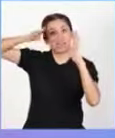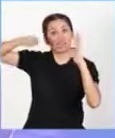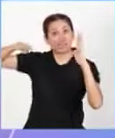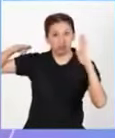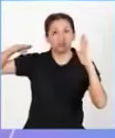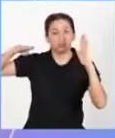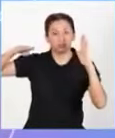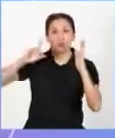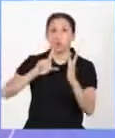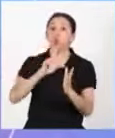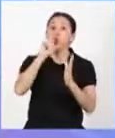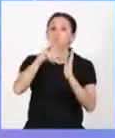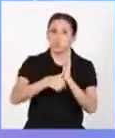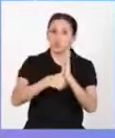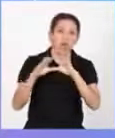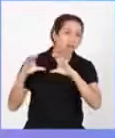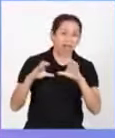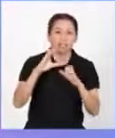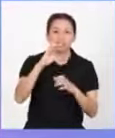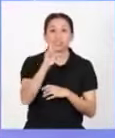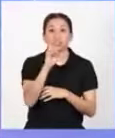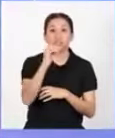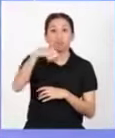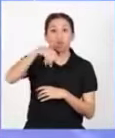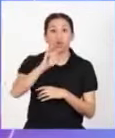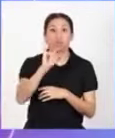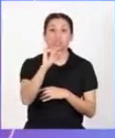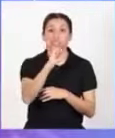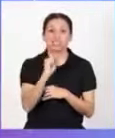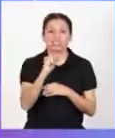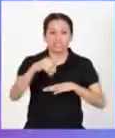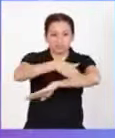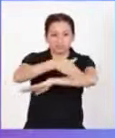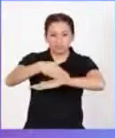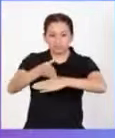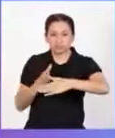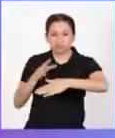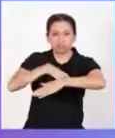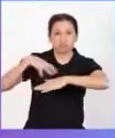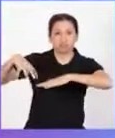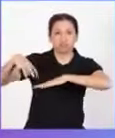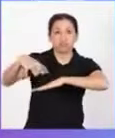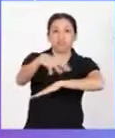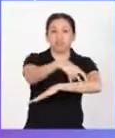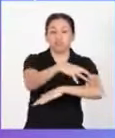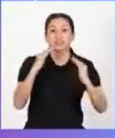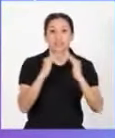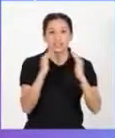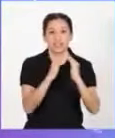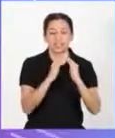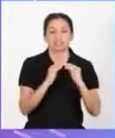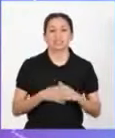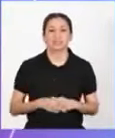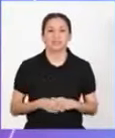Luego, elaborar un croquis de la casa y sus